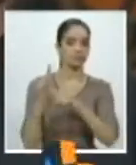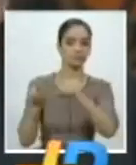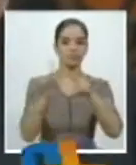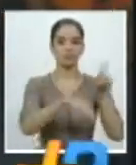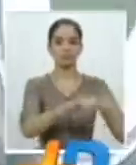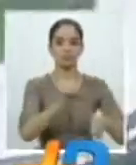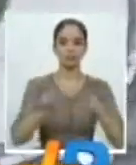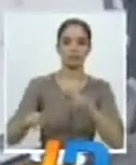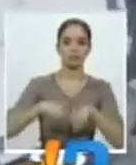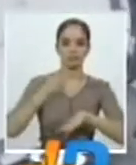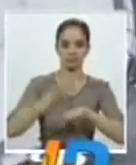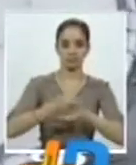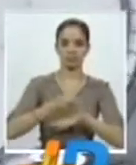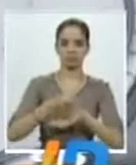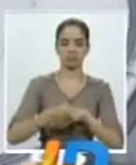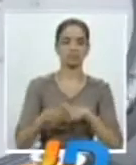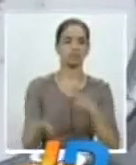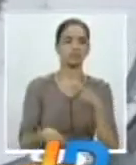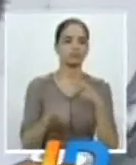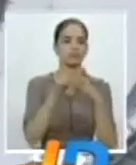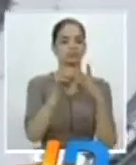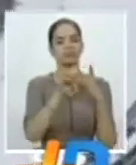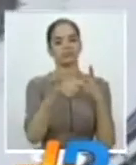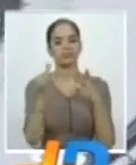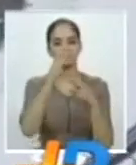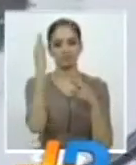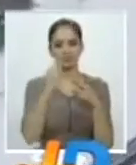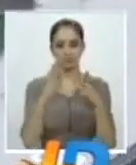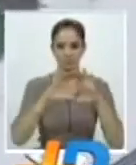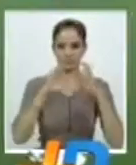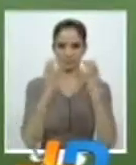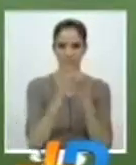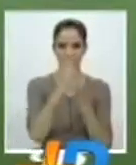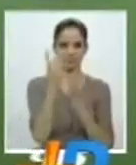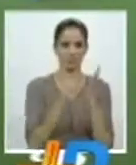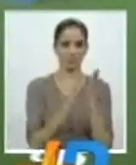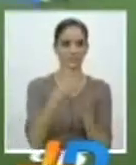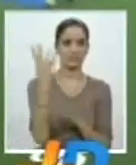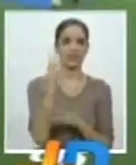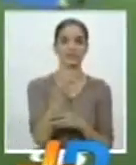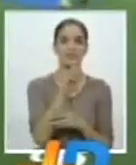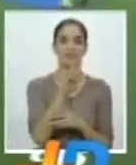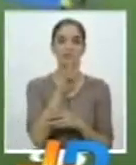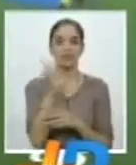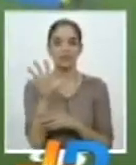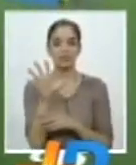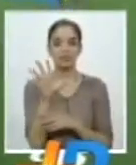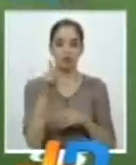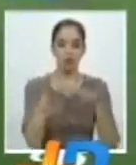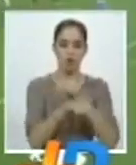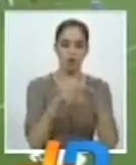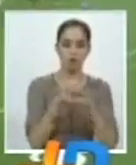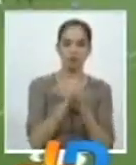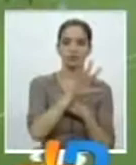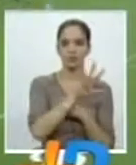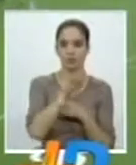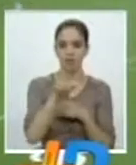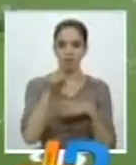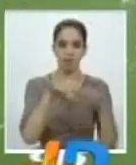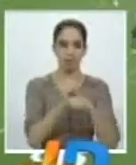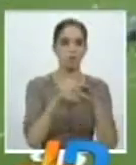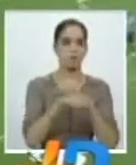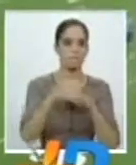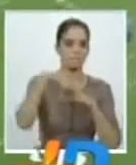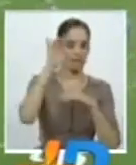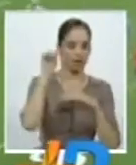de la FIFA. Por otra parte, Brasil 2014, el Mundial con 145 goles marcados en 52 partidos, ha superado ya